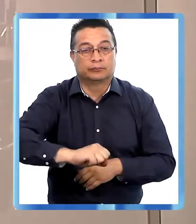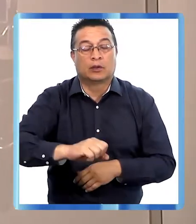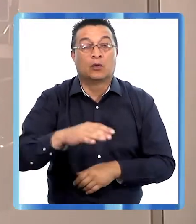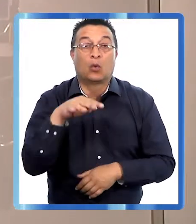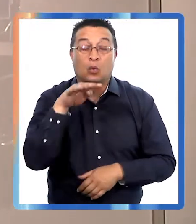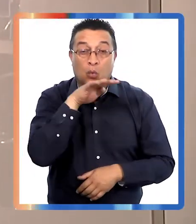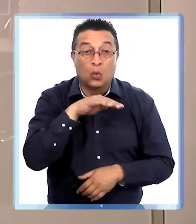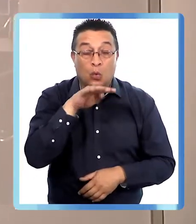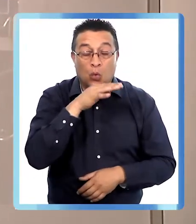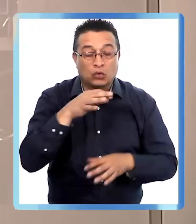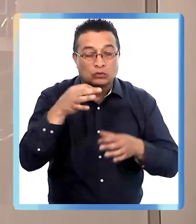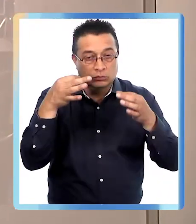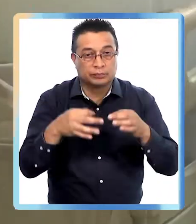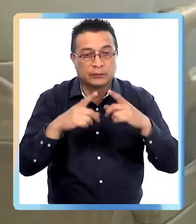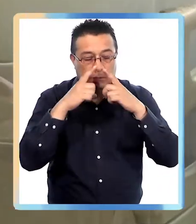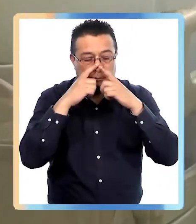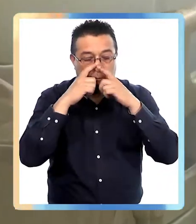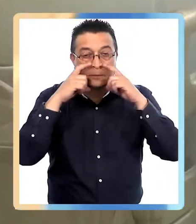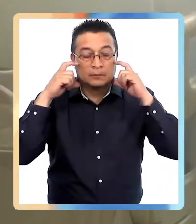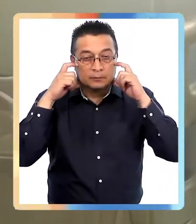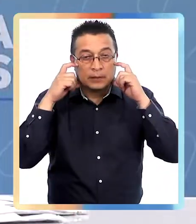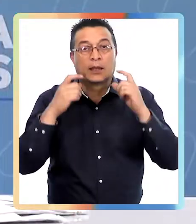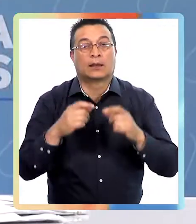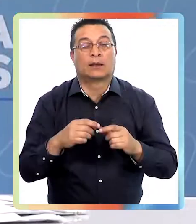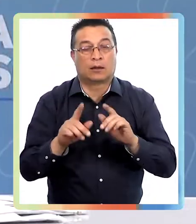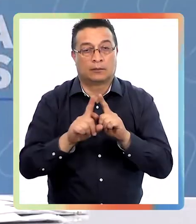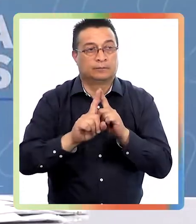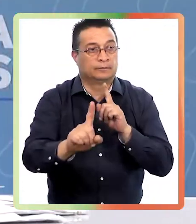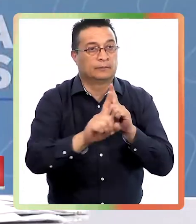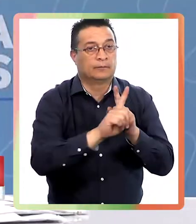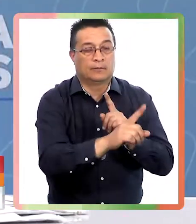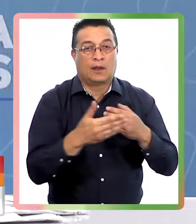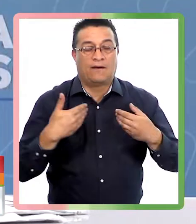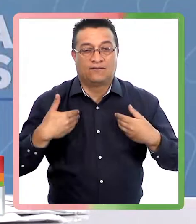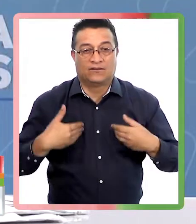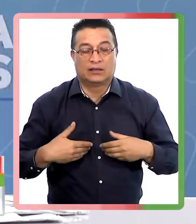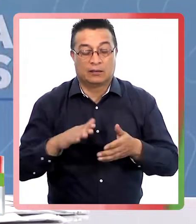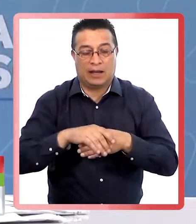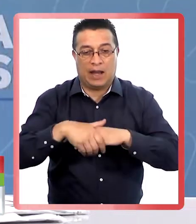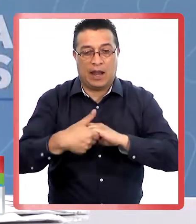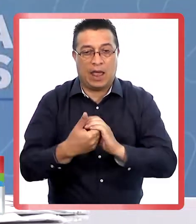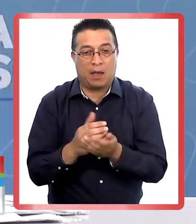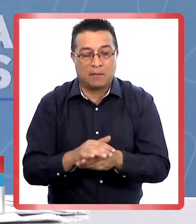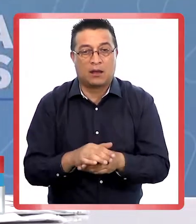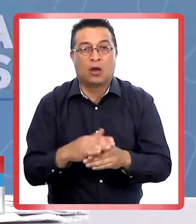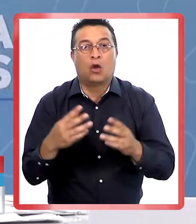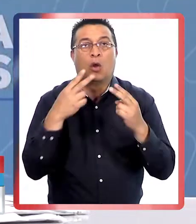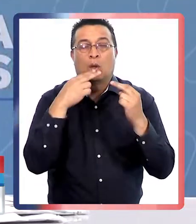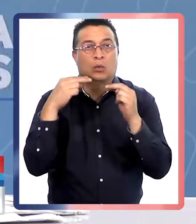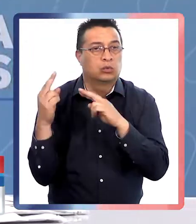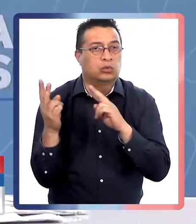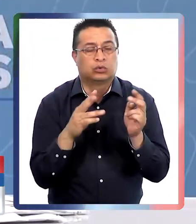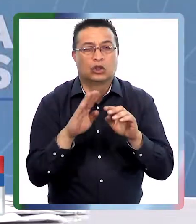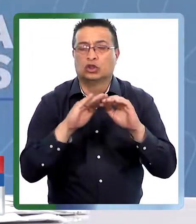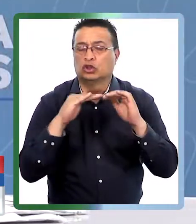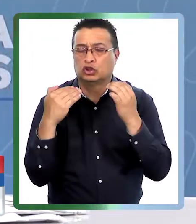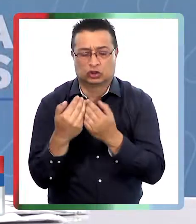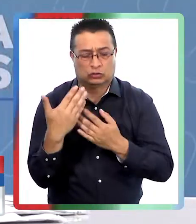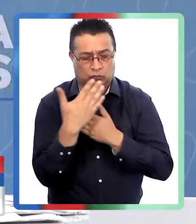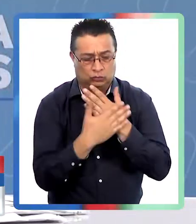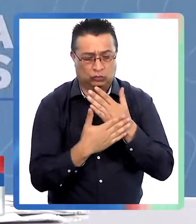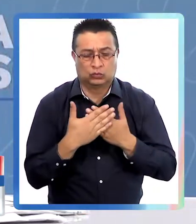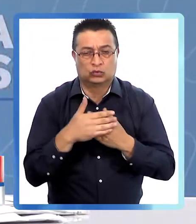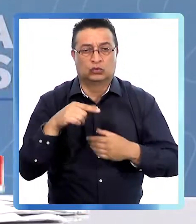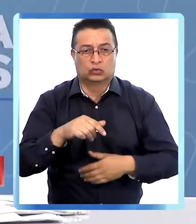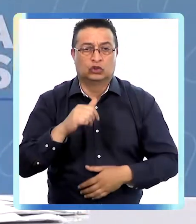uso correcto de la mascarilla, la distancia física, el lavado de manos, la ventilación y todas las autocuidados en nuestro